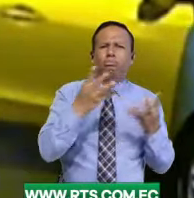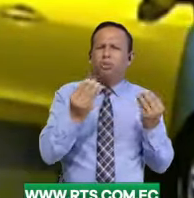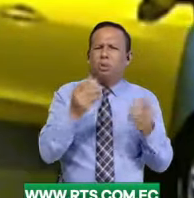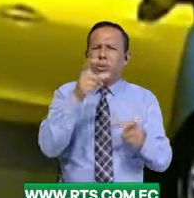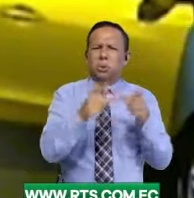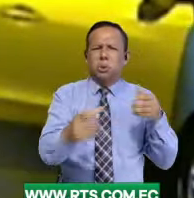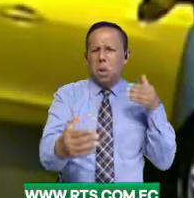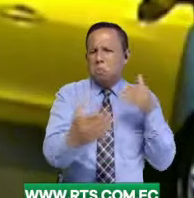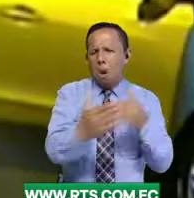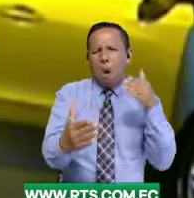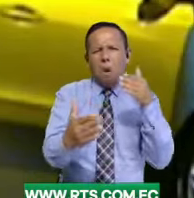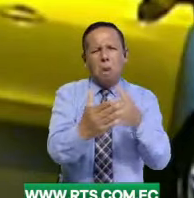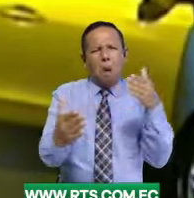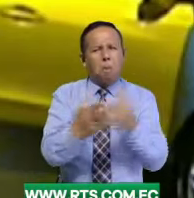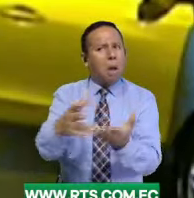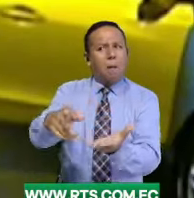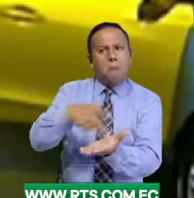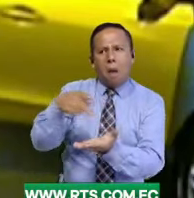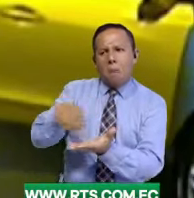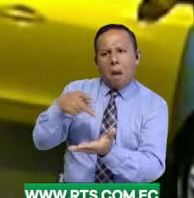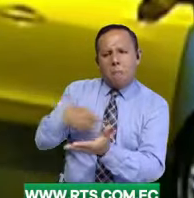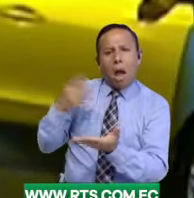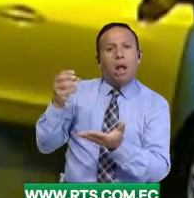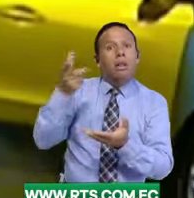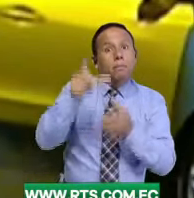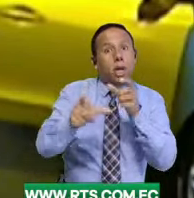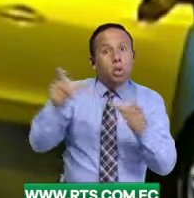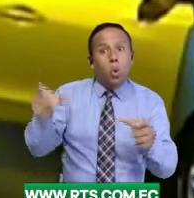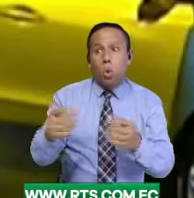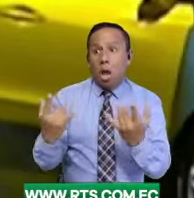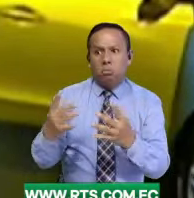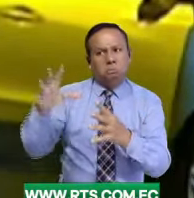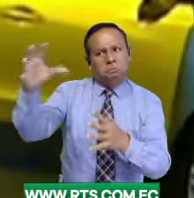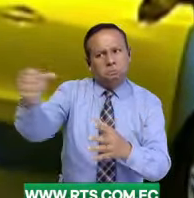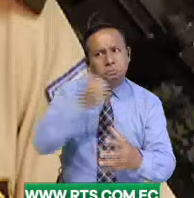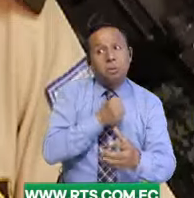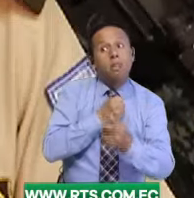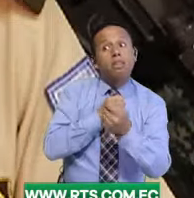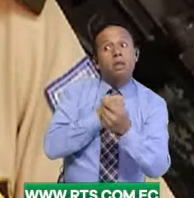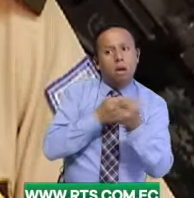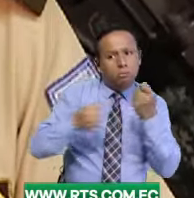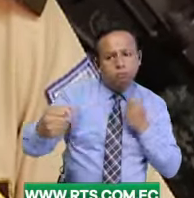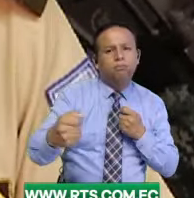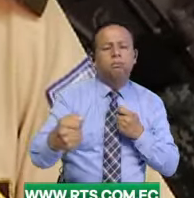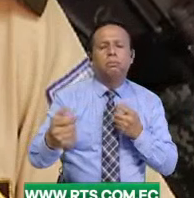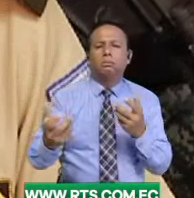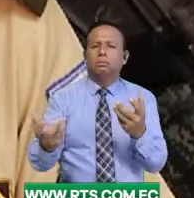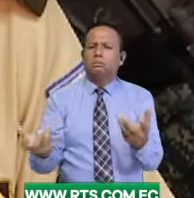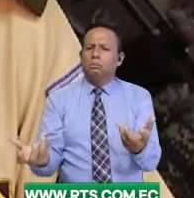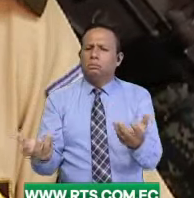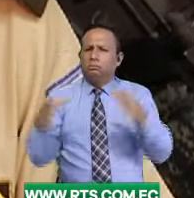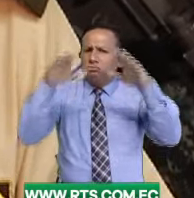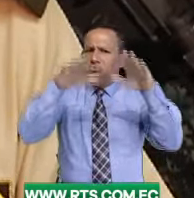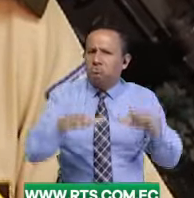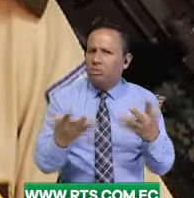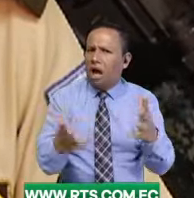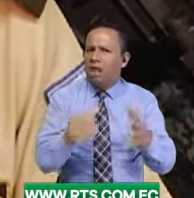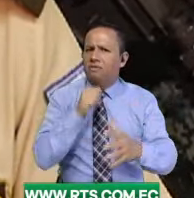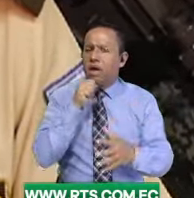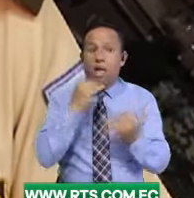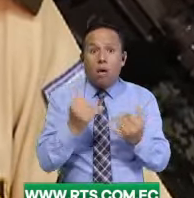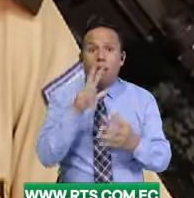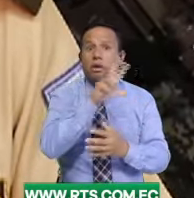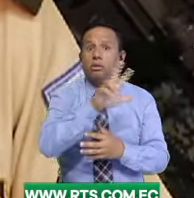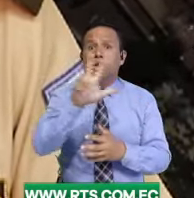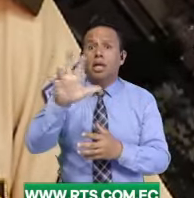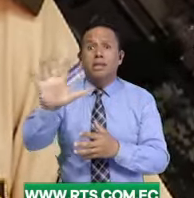las vacunas no le han bajado la cabeza al Plan Fénix. A este momento tenemos 335